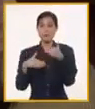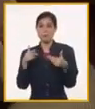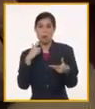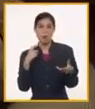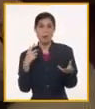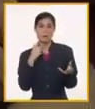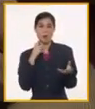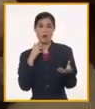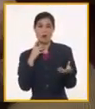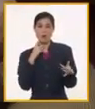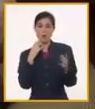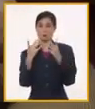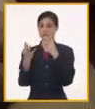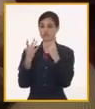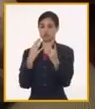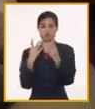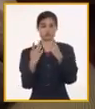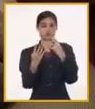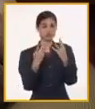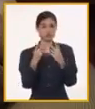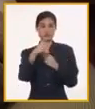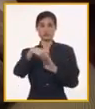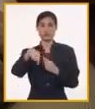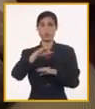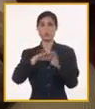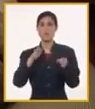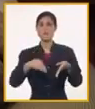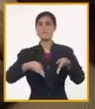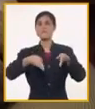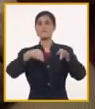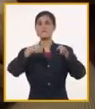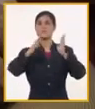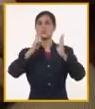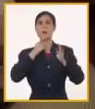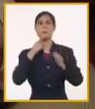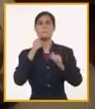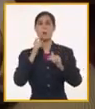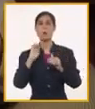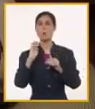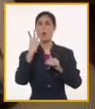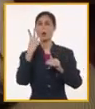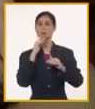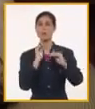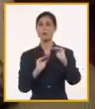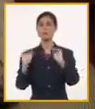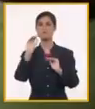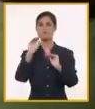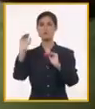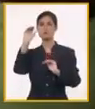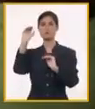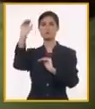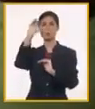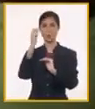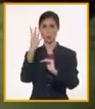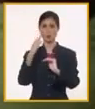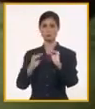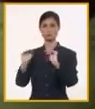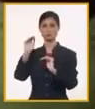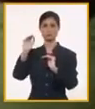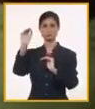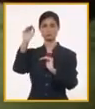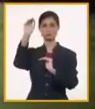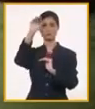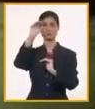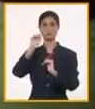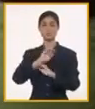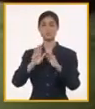y como que el edificio ese tiene como tiene 4 pisos, y eso estaba enfrente.